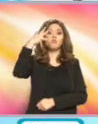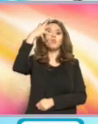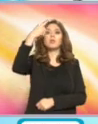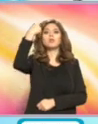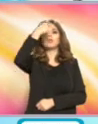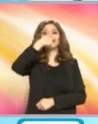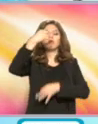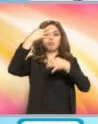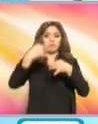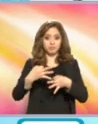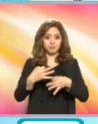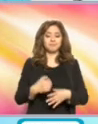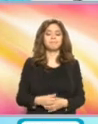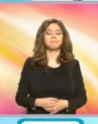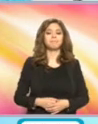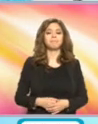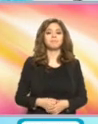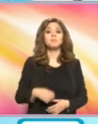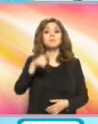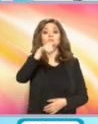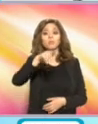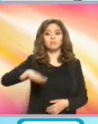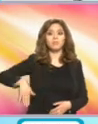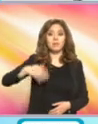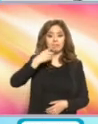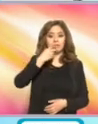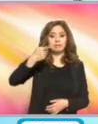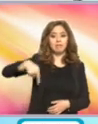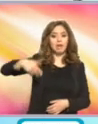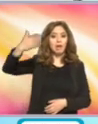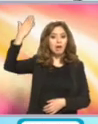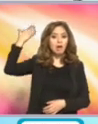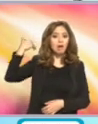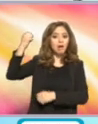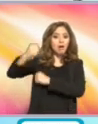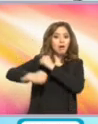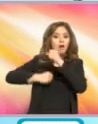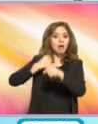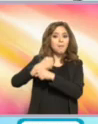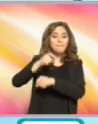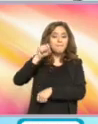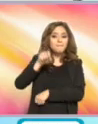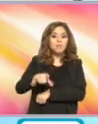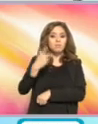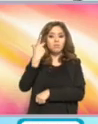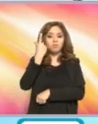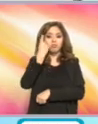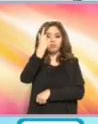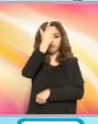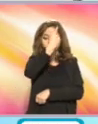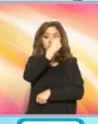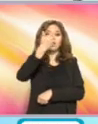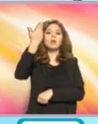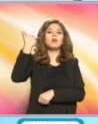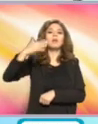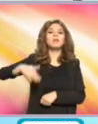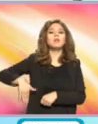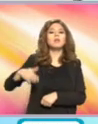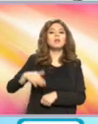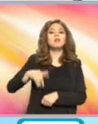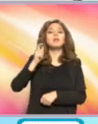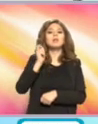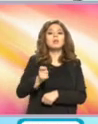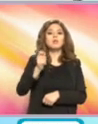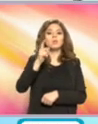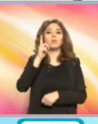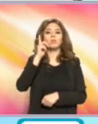comentabas tú que hace muchos años se aplicaba, ¿no?, este tipo de procedimientos, y también lo vemos también bueno, hace poquito salió un documental de algunas